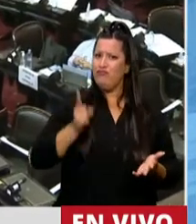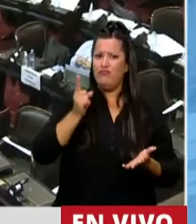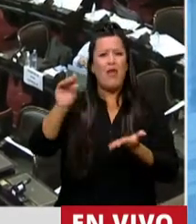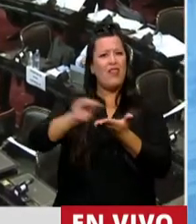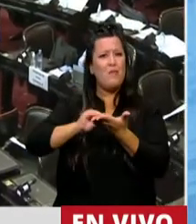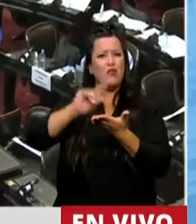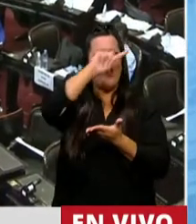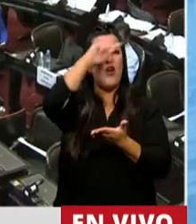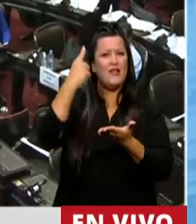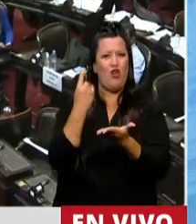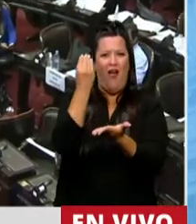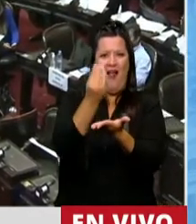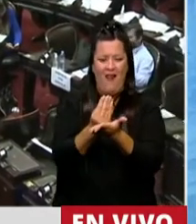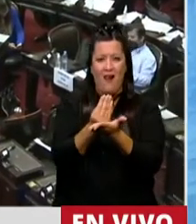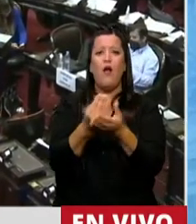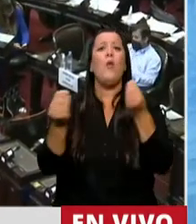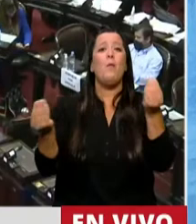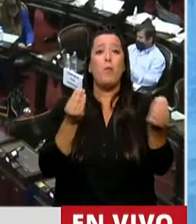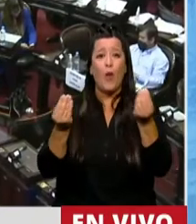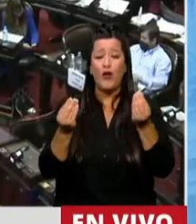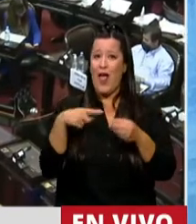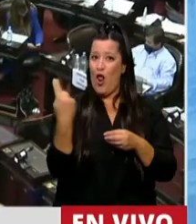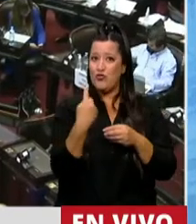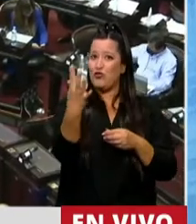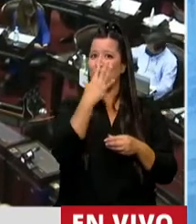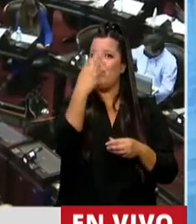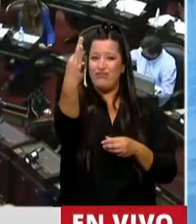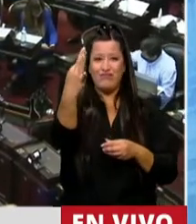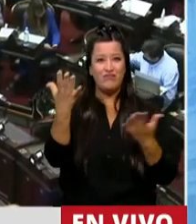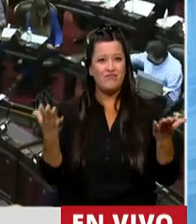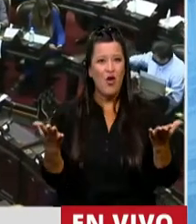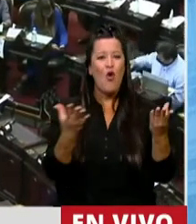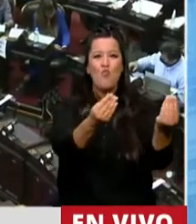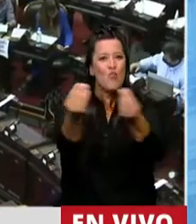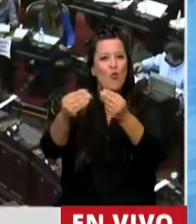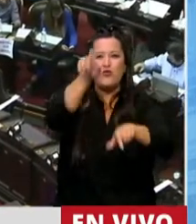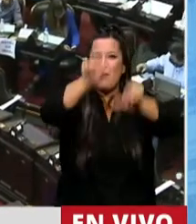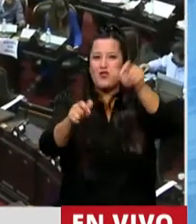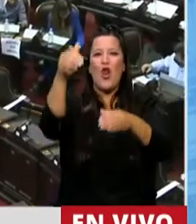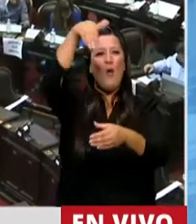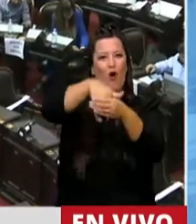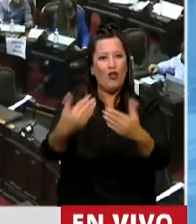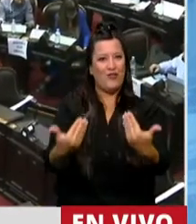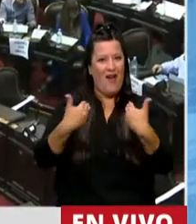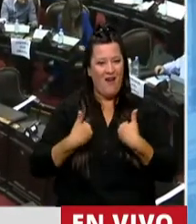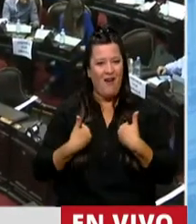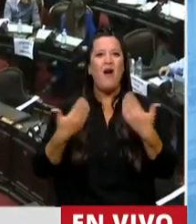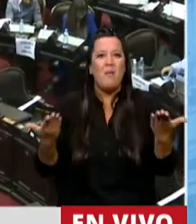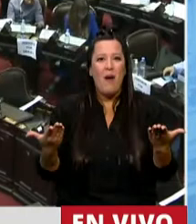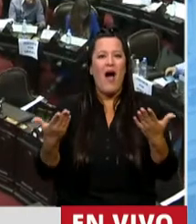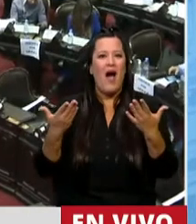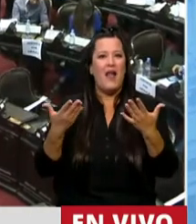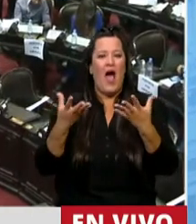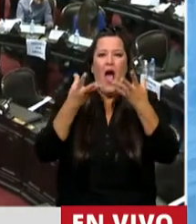diputados nacionales, porque hemos sido elegidos por muchos argentinos para